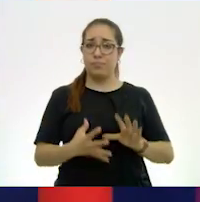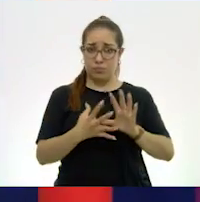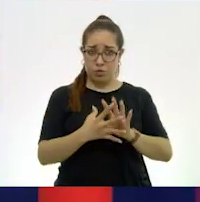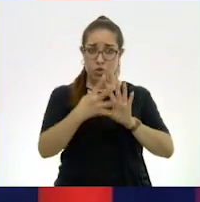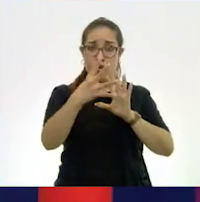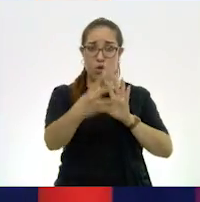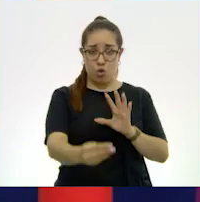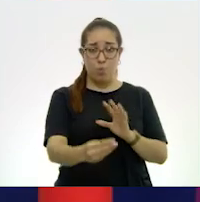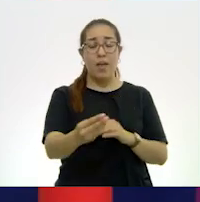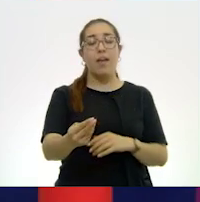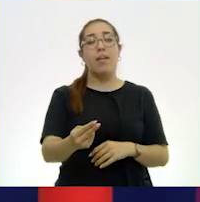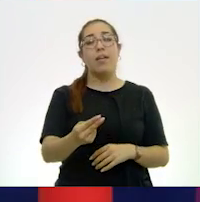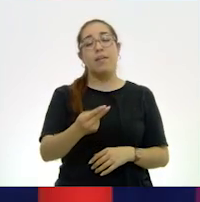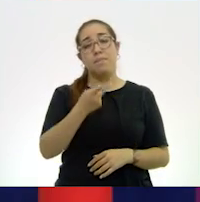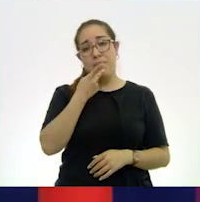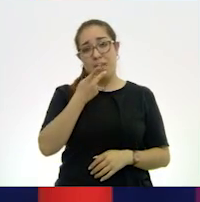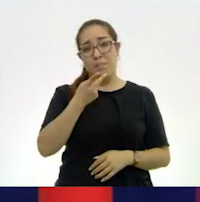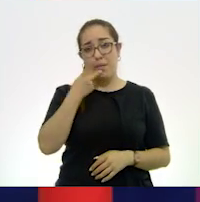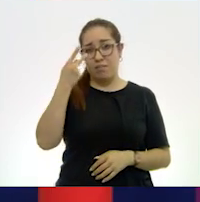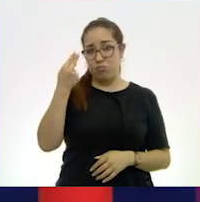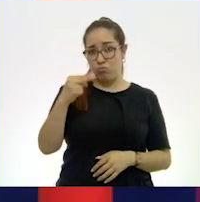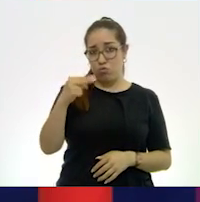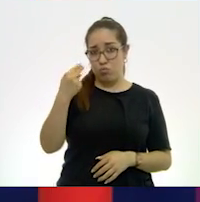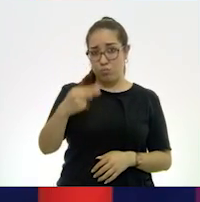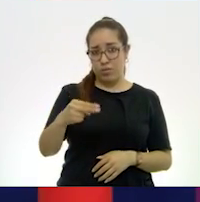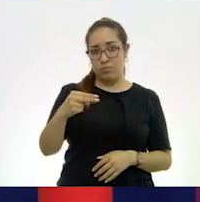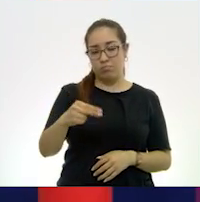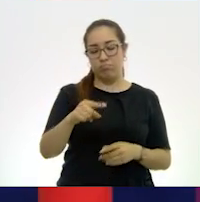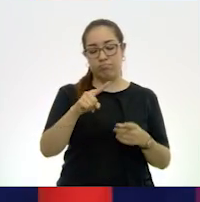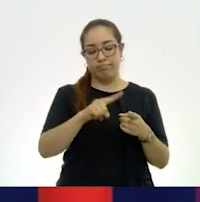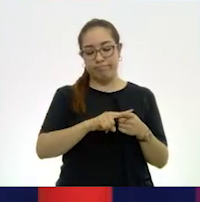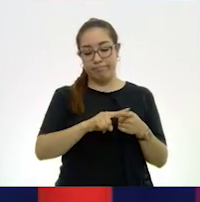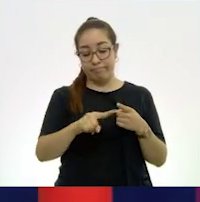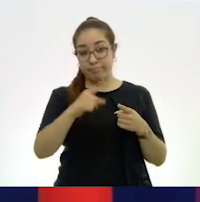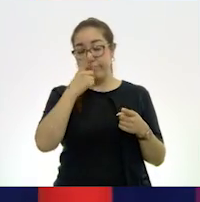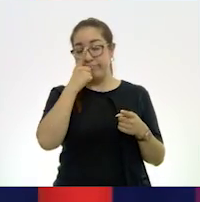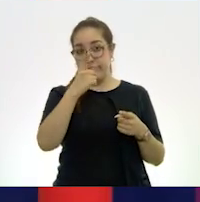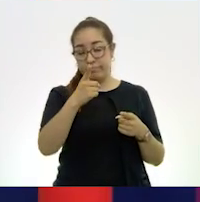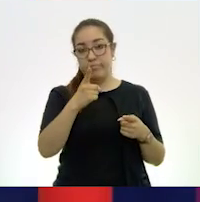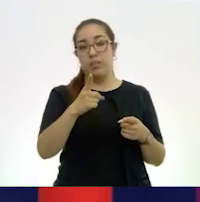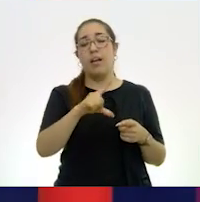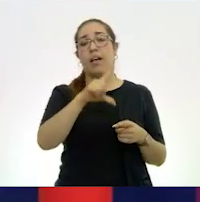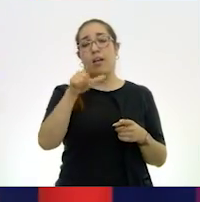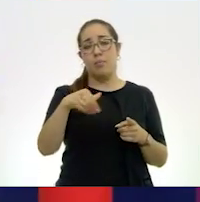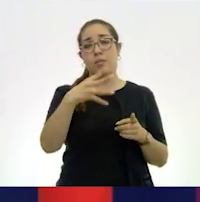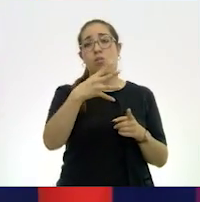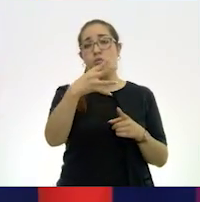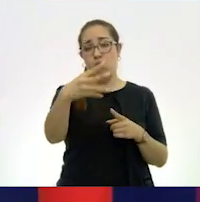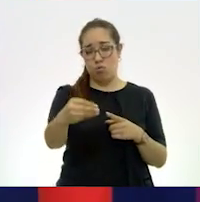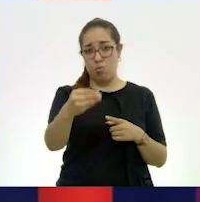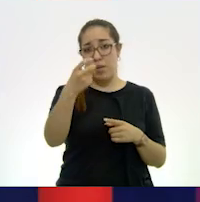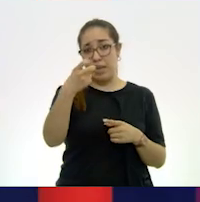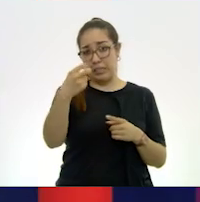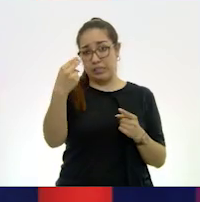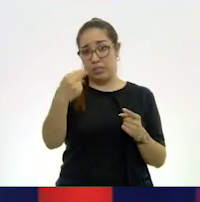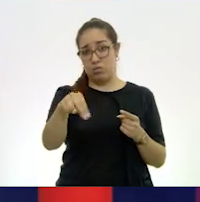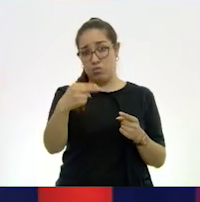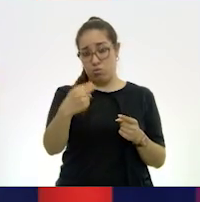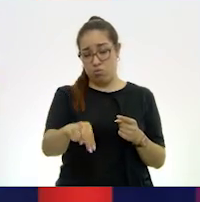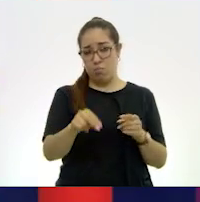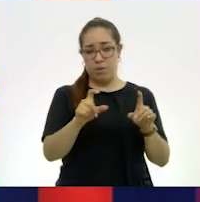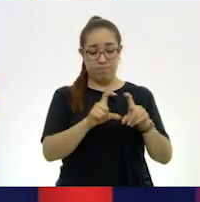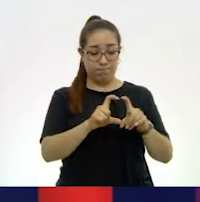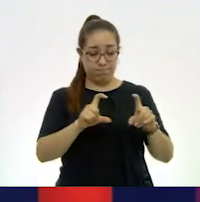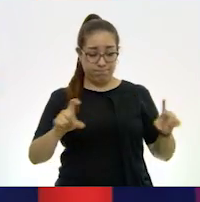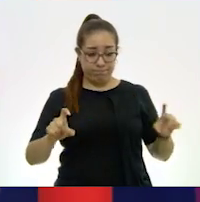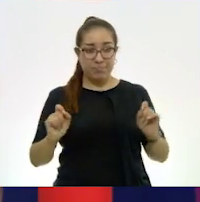nombres de las plantas medicinales. Al término de la pronunciación, copien los nombres de las plantas medicinales que